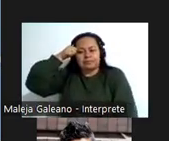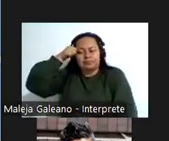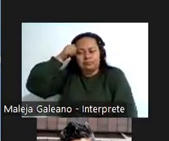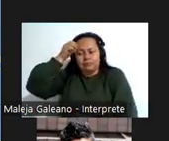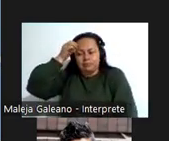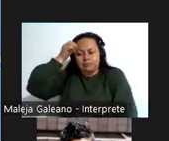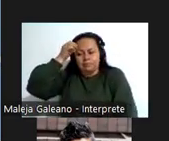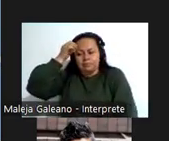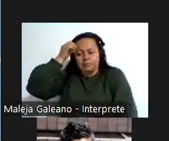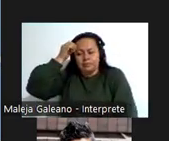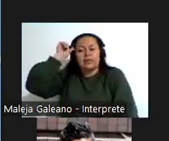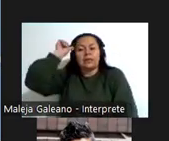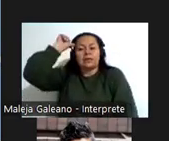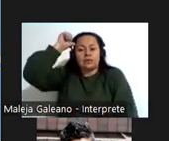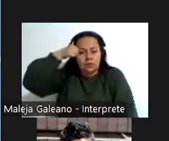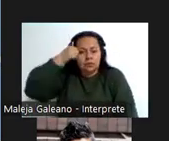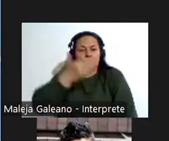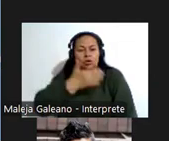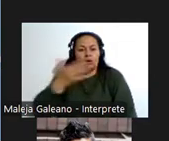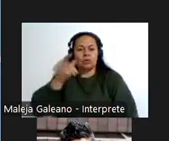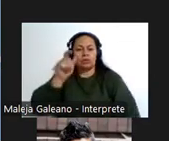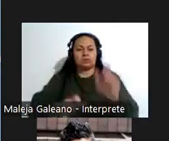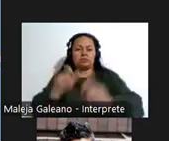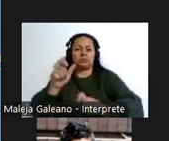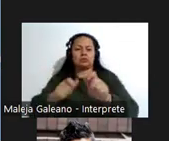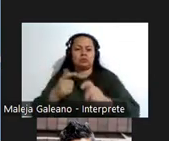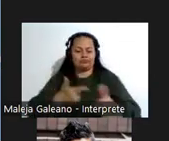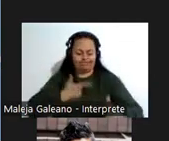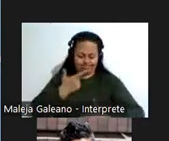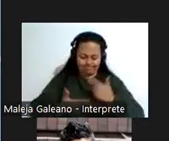que nos recuerda, perdón, cómo las personas logran